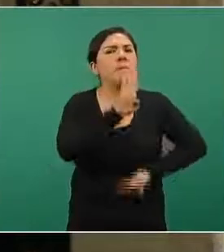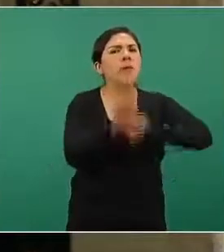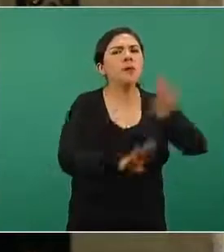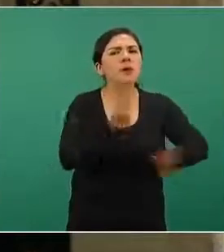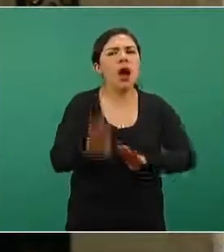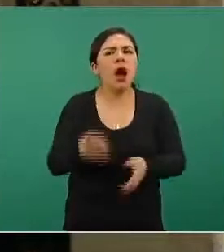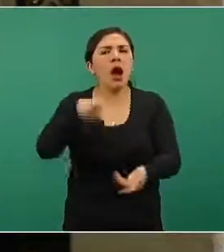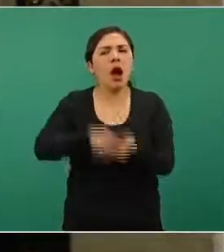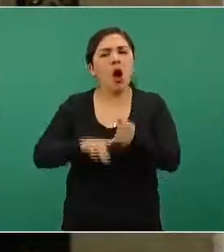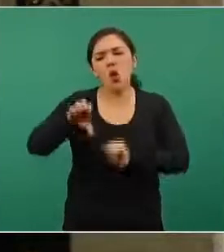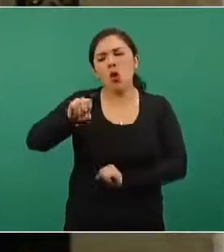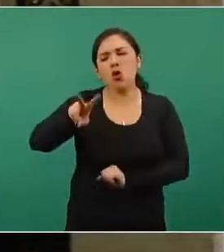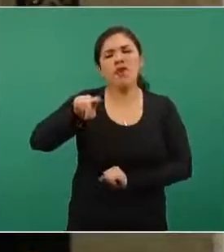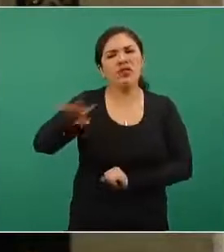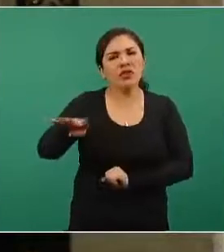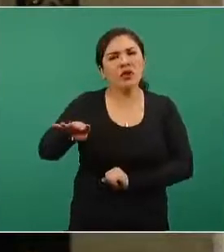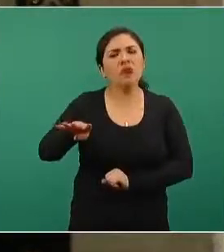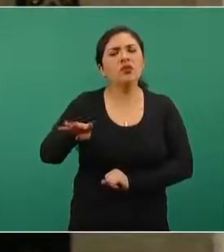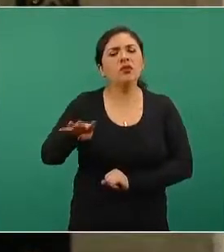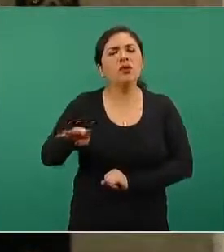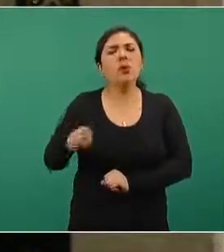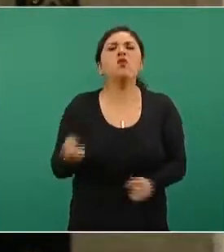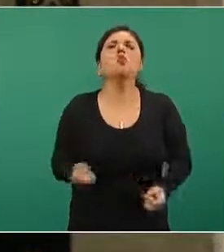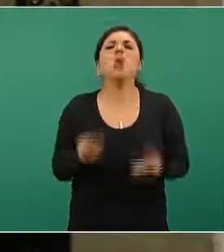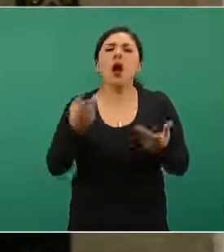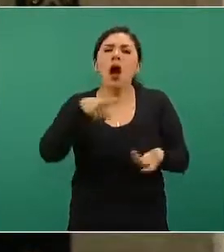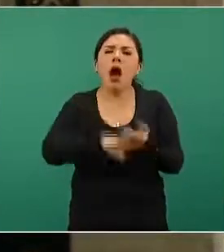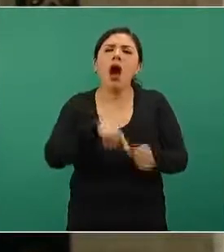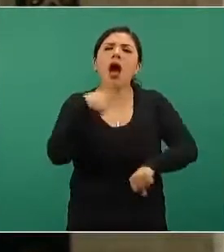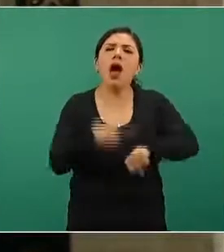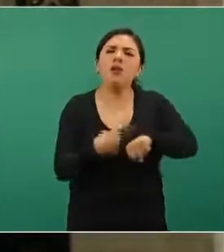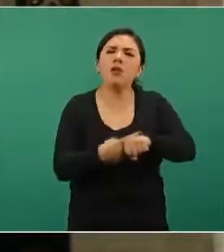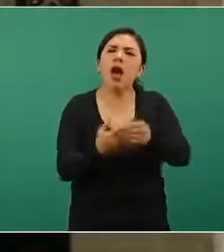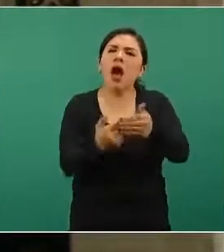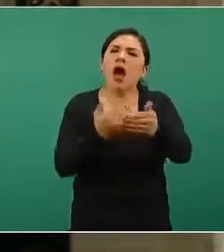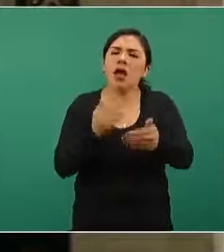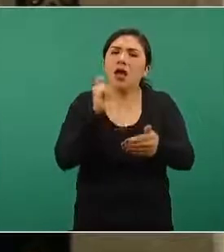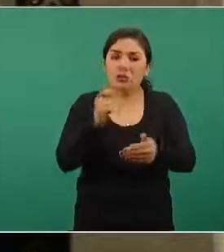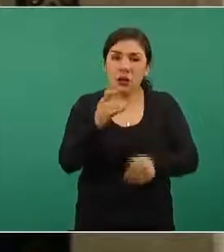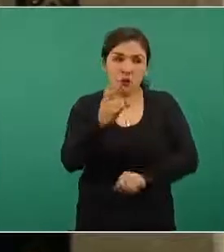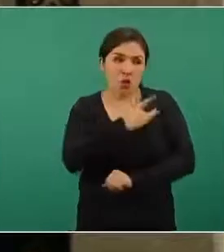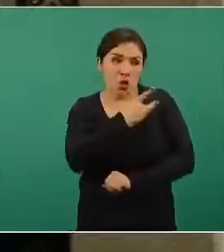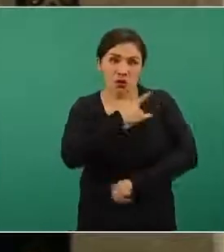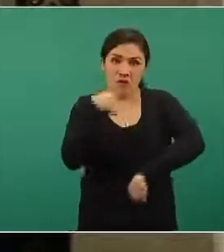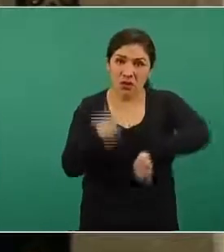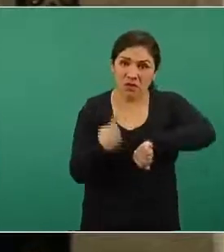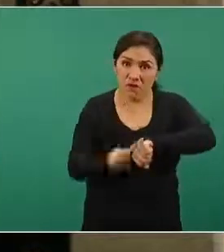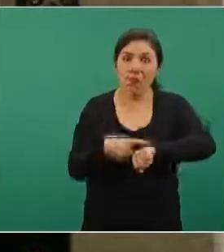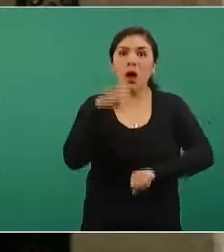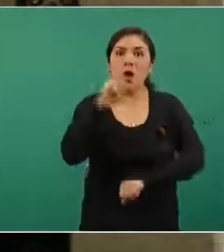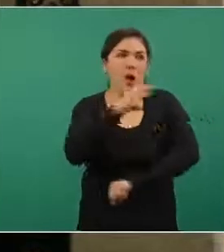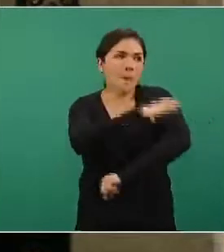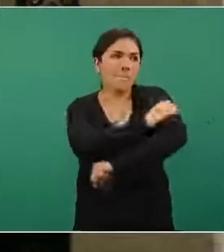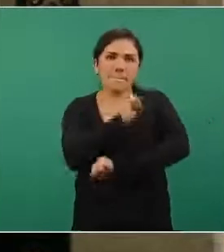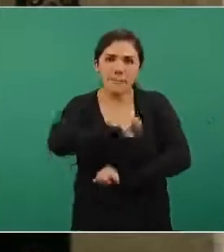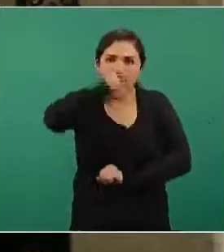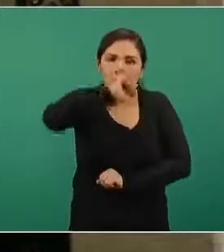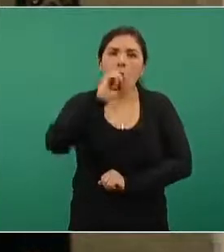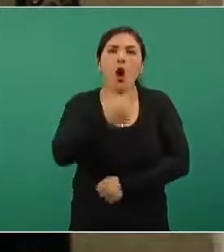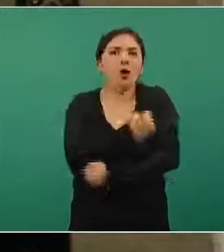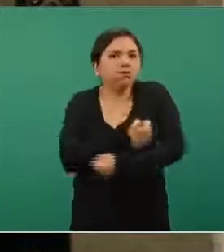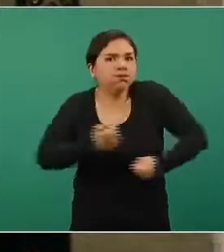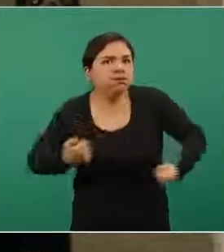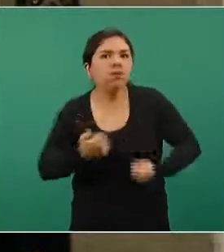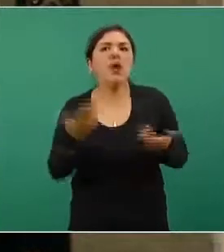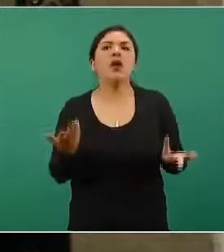COVID? ¿Cuáles han sido las comorbilidades que han presentado? ¿Se han presentado, por decir, problemas cardíacos? ¿Han presentado hipertensión,